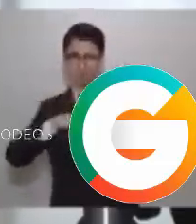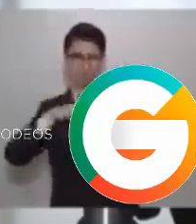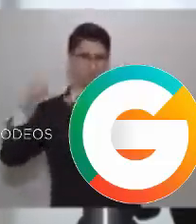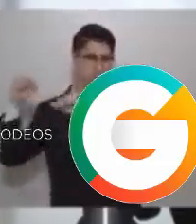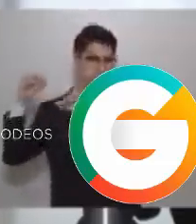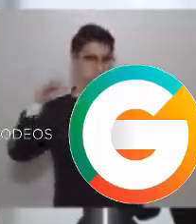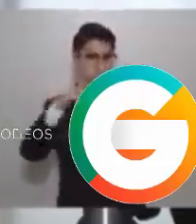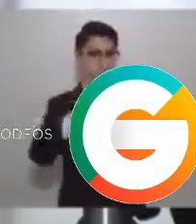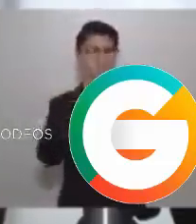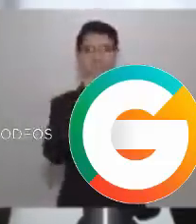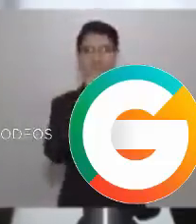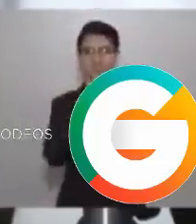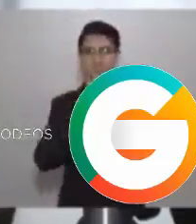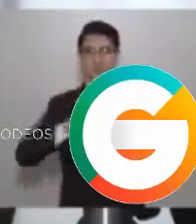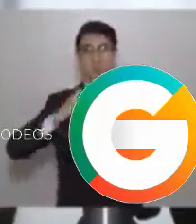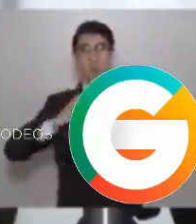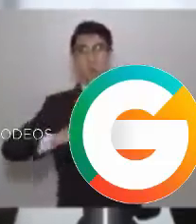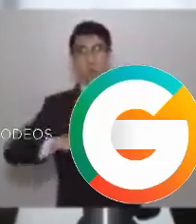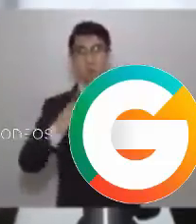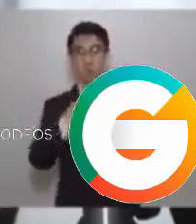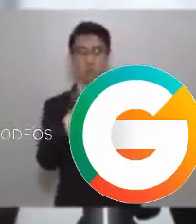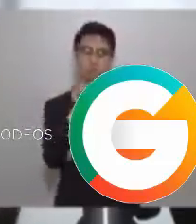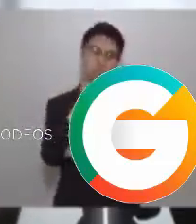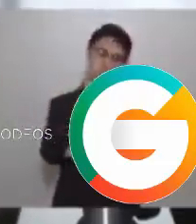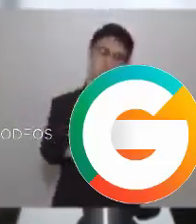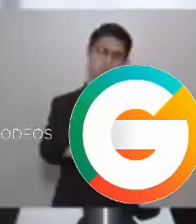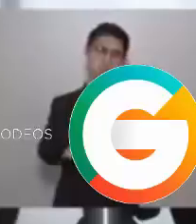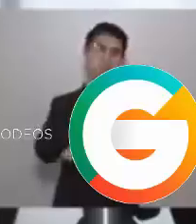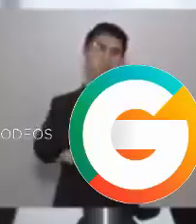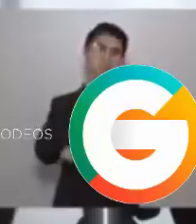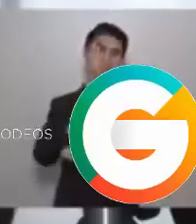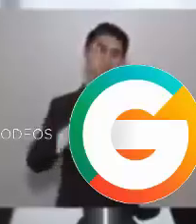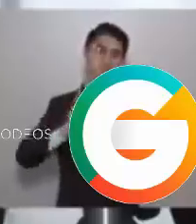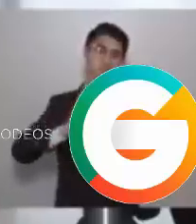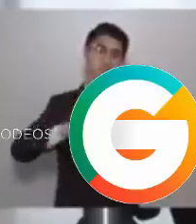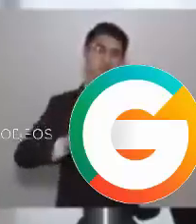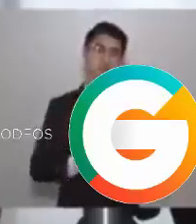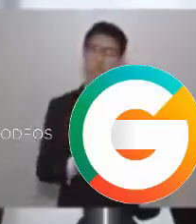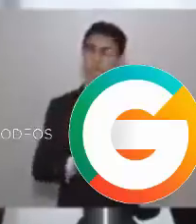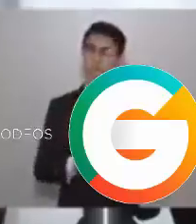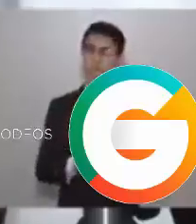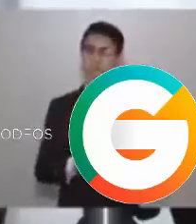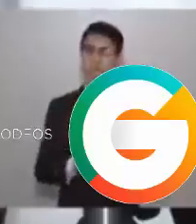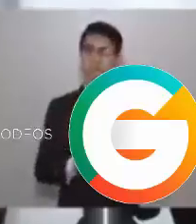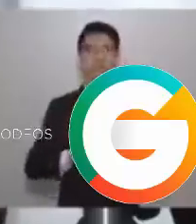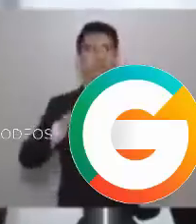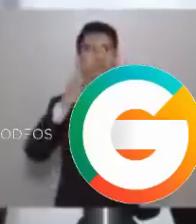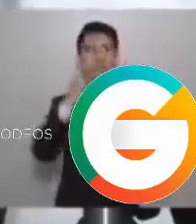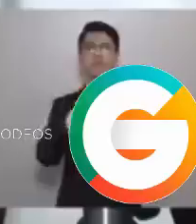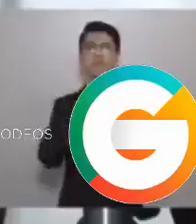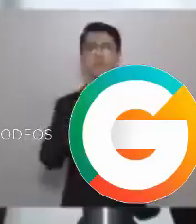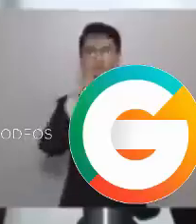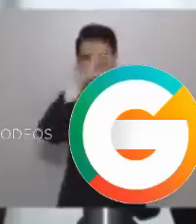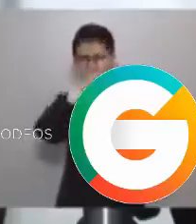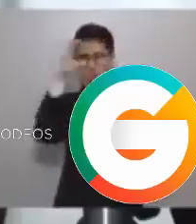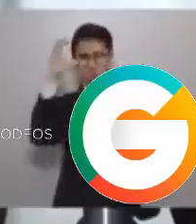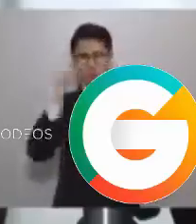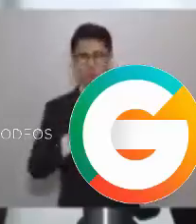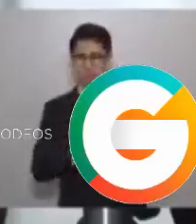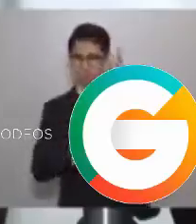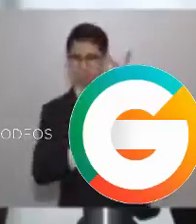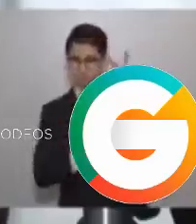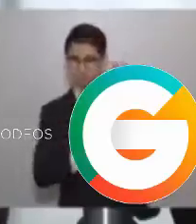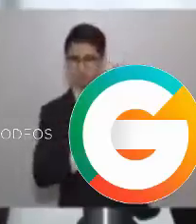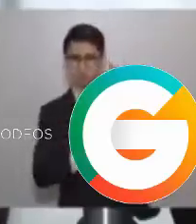con el emblema del trébol en la parte trasera del piloto. Por cuanto a la situación de seguridad o